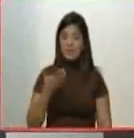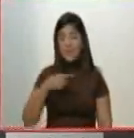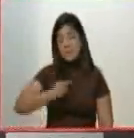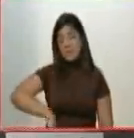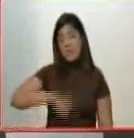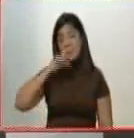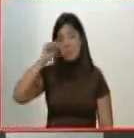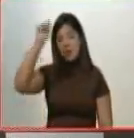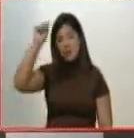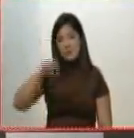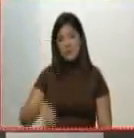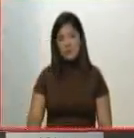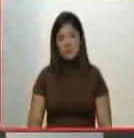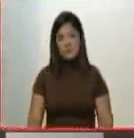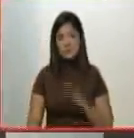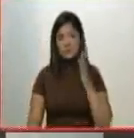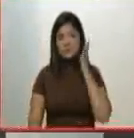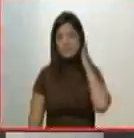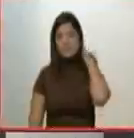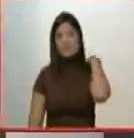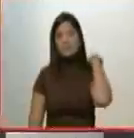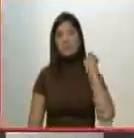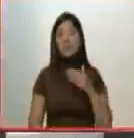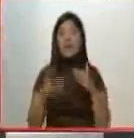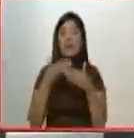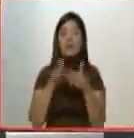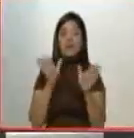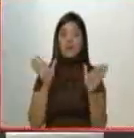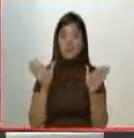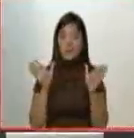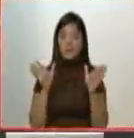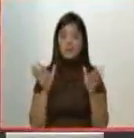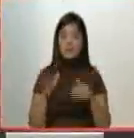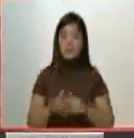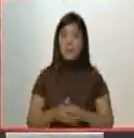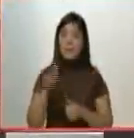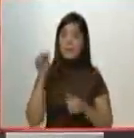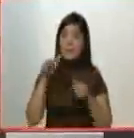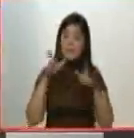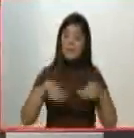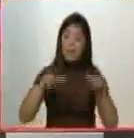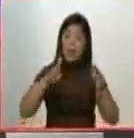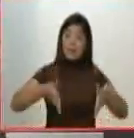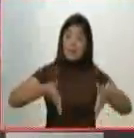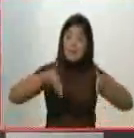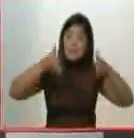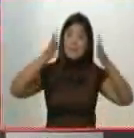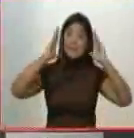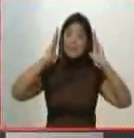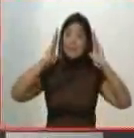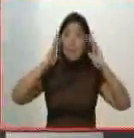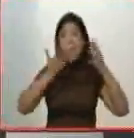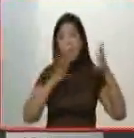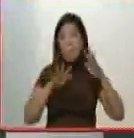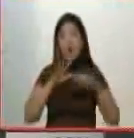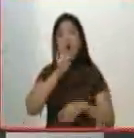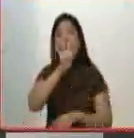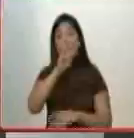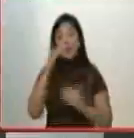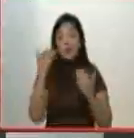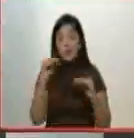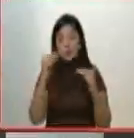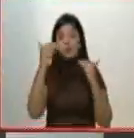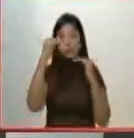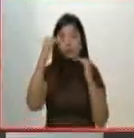presidente Nicolás Maduro Moros en la inauguración de este edificio, un edificio de al menos 4 pisos,